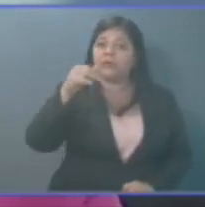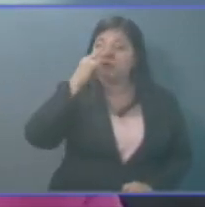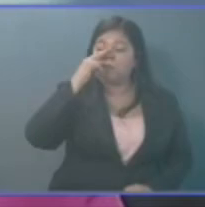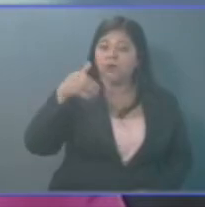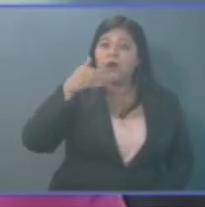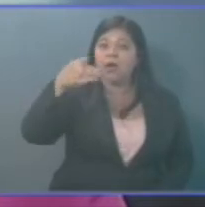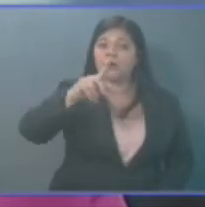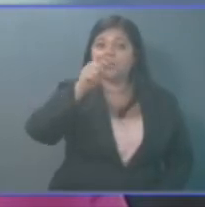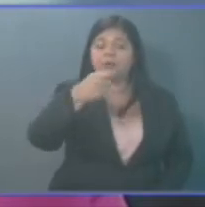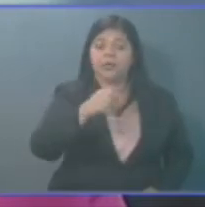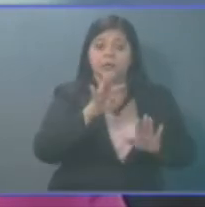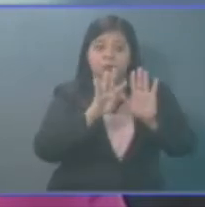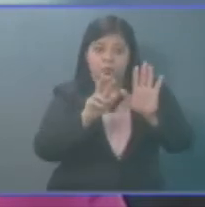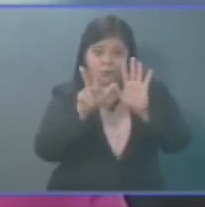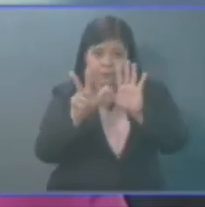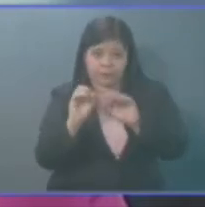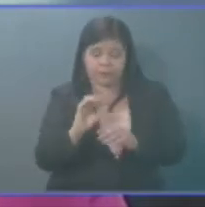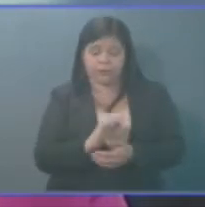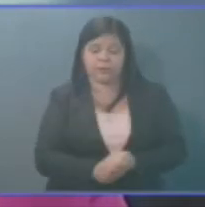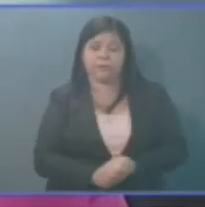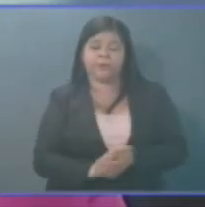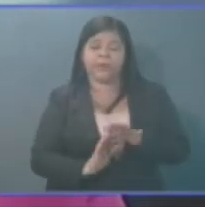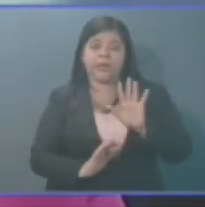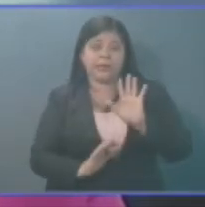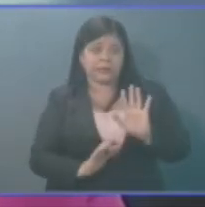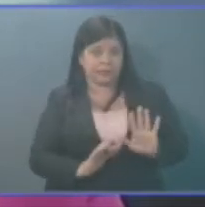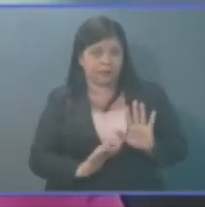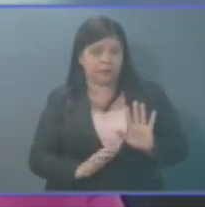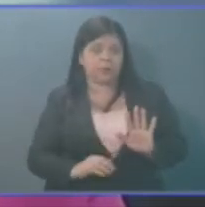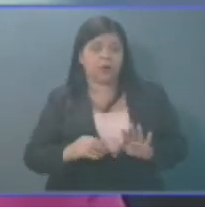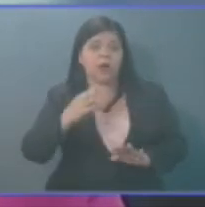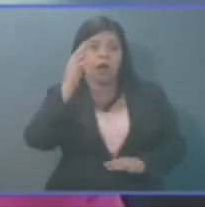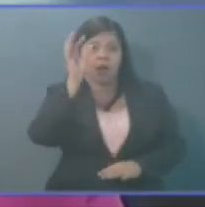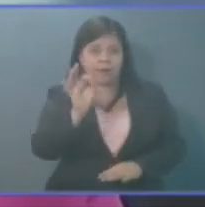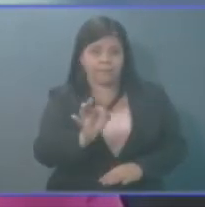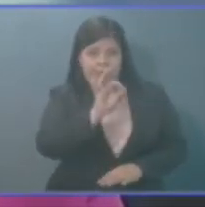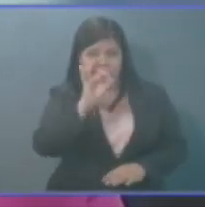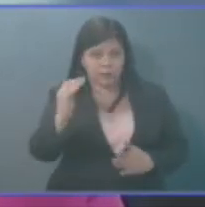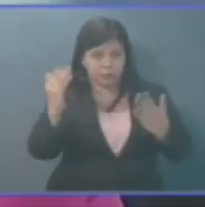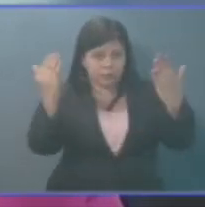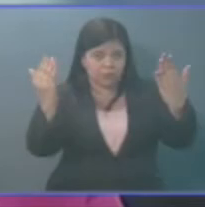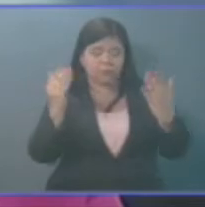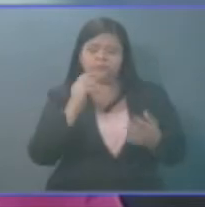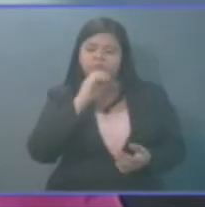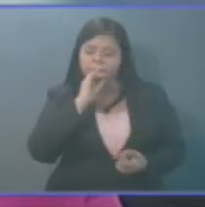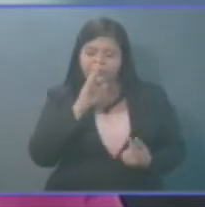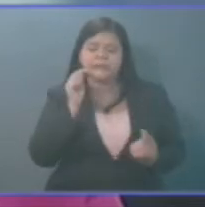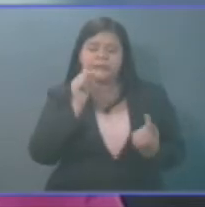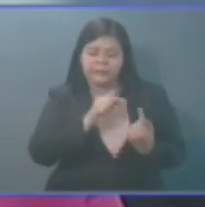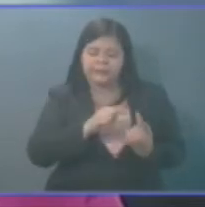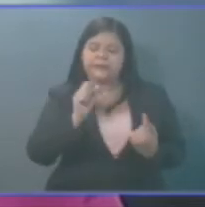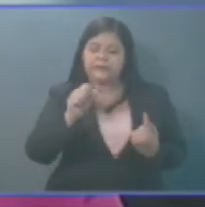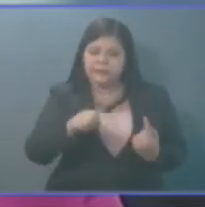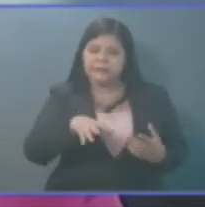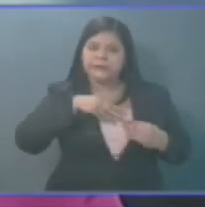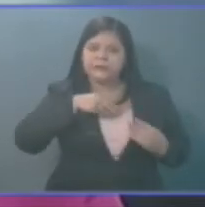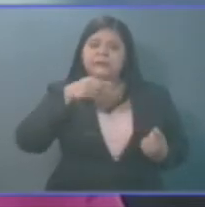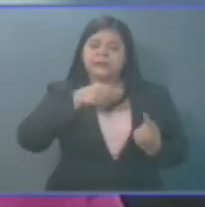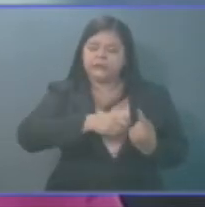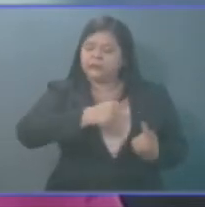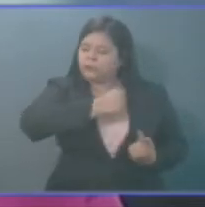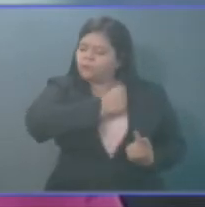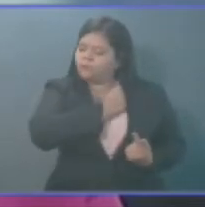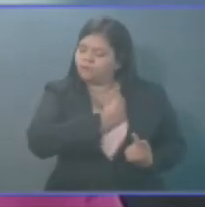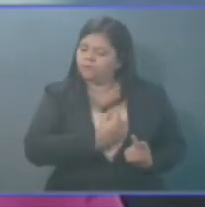1980. Romano 5, que el Papa Francisco ha reconocido el martirio del sacerdote